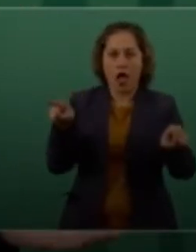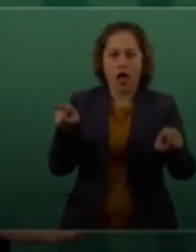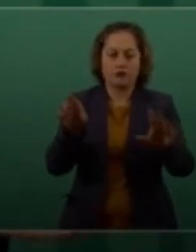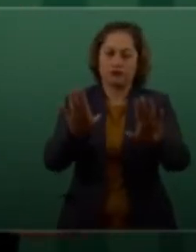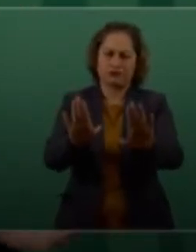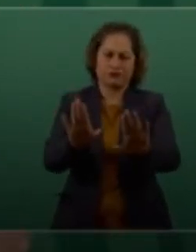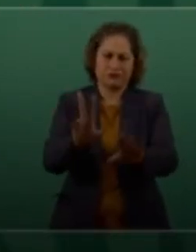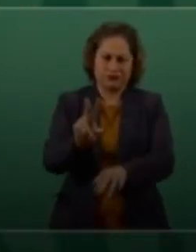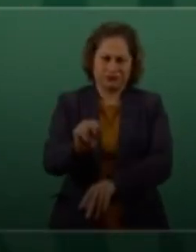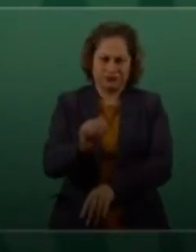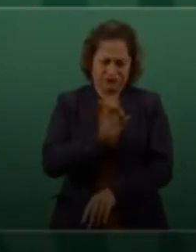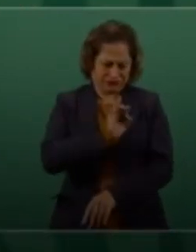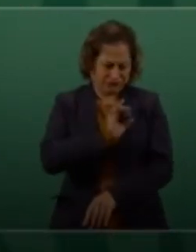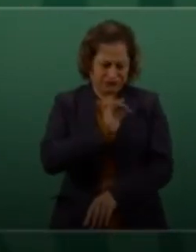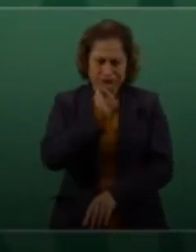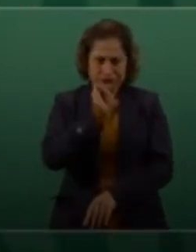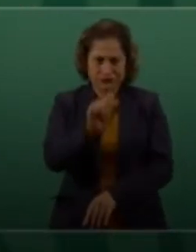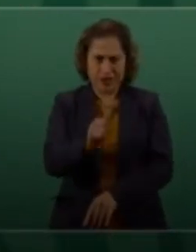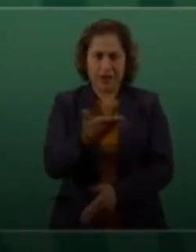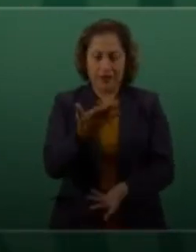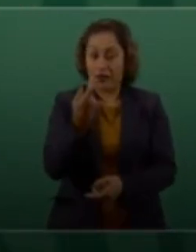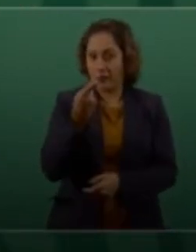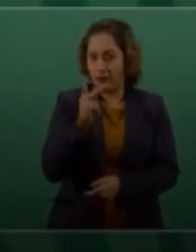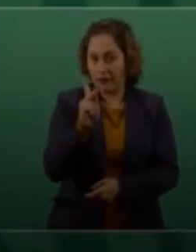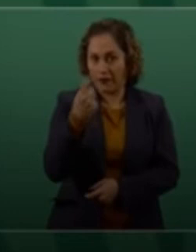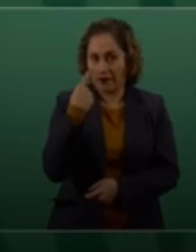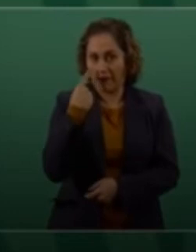su nombre, ¿no? Nada de simulación.